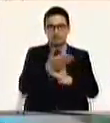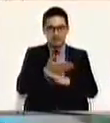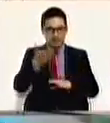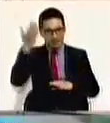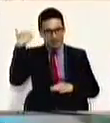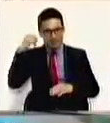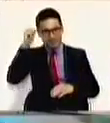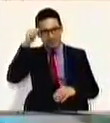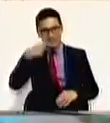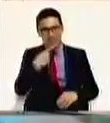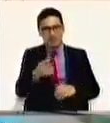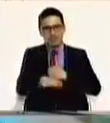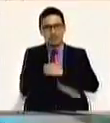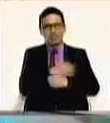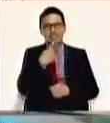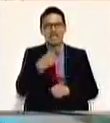olvidamos?